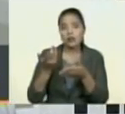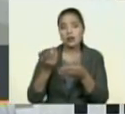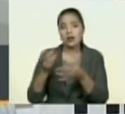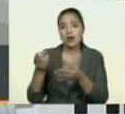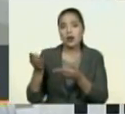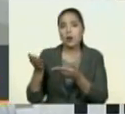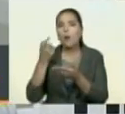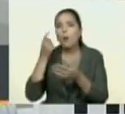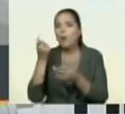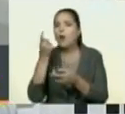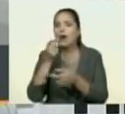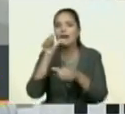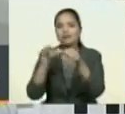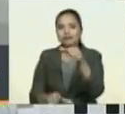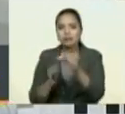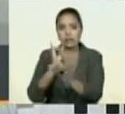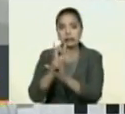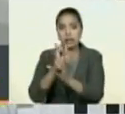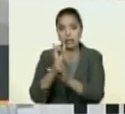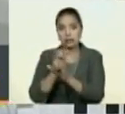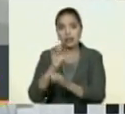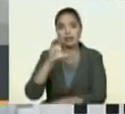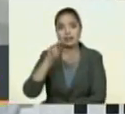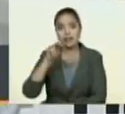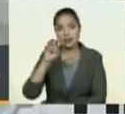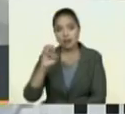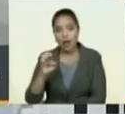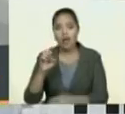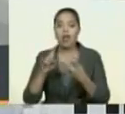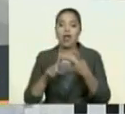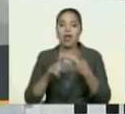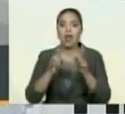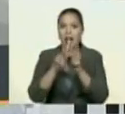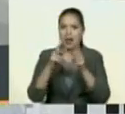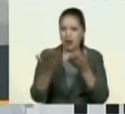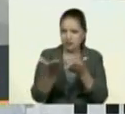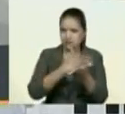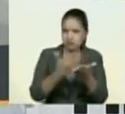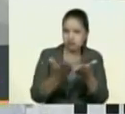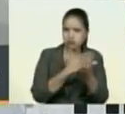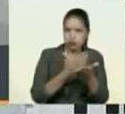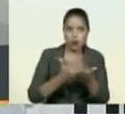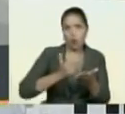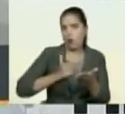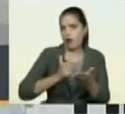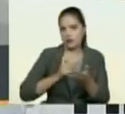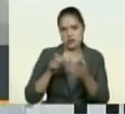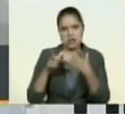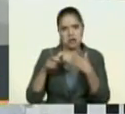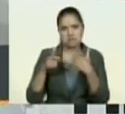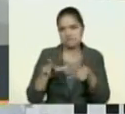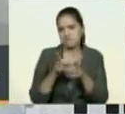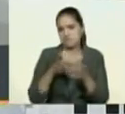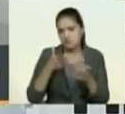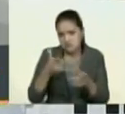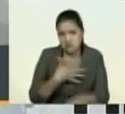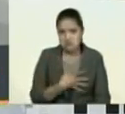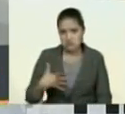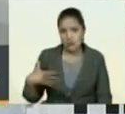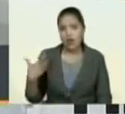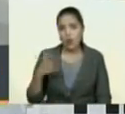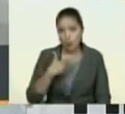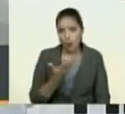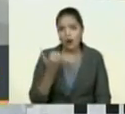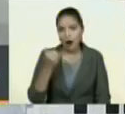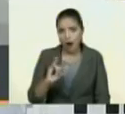brújula electoral, pueden acudir a la página del Consejo Nacional Electoral, a todos los medios que ustedes quieran